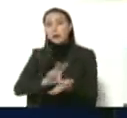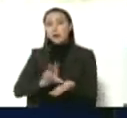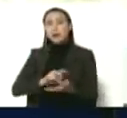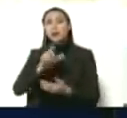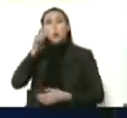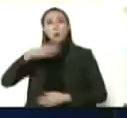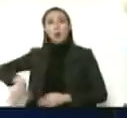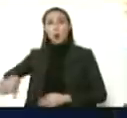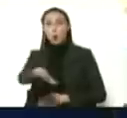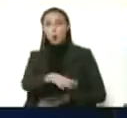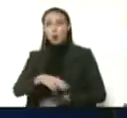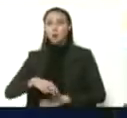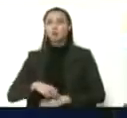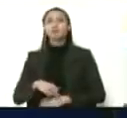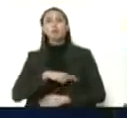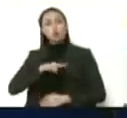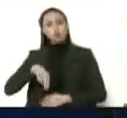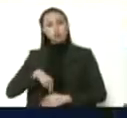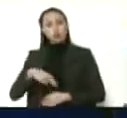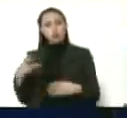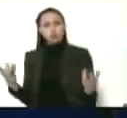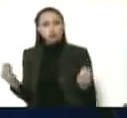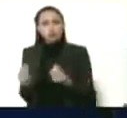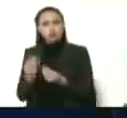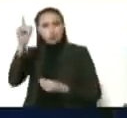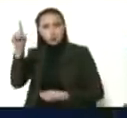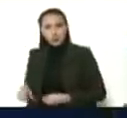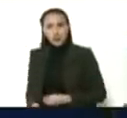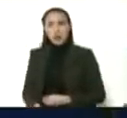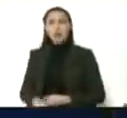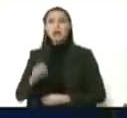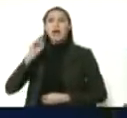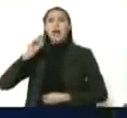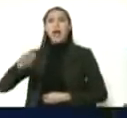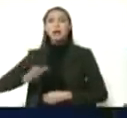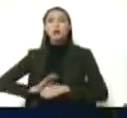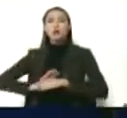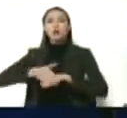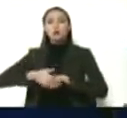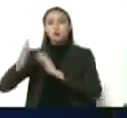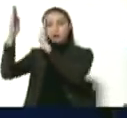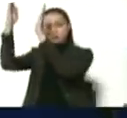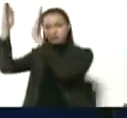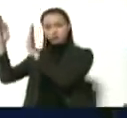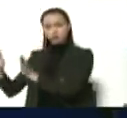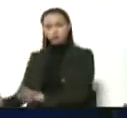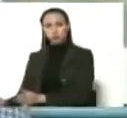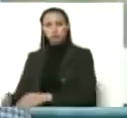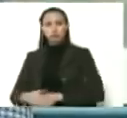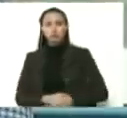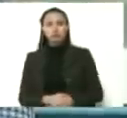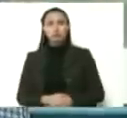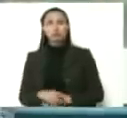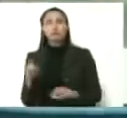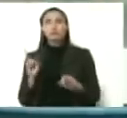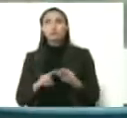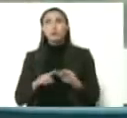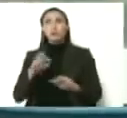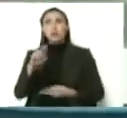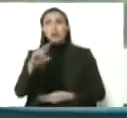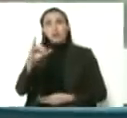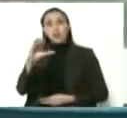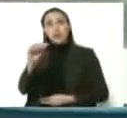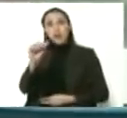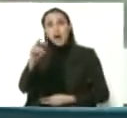Y está con nosotros el camarada Héctor Rodríguez Castro, Ricardo